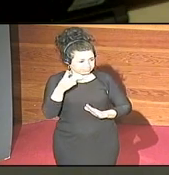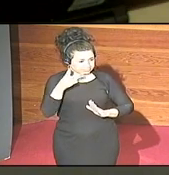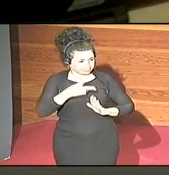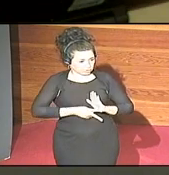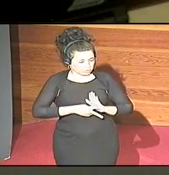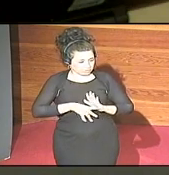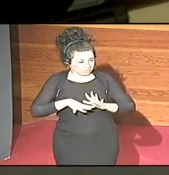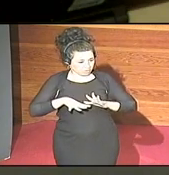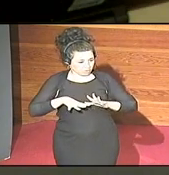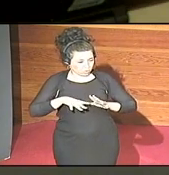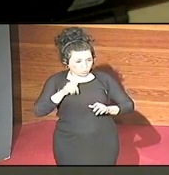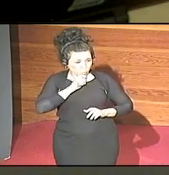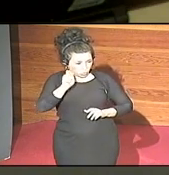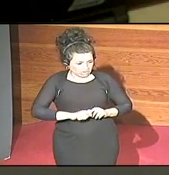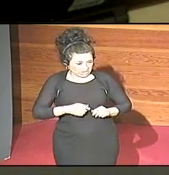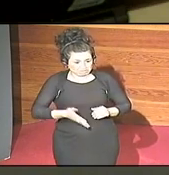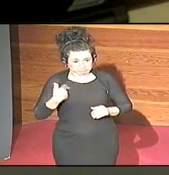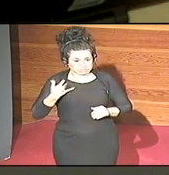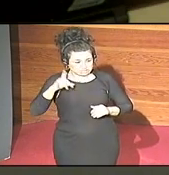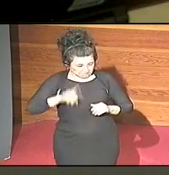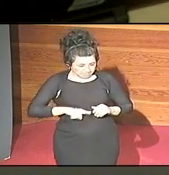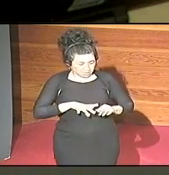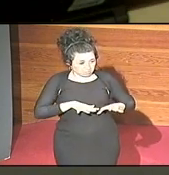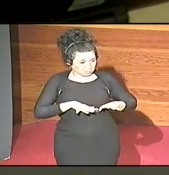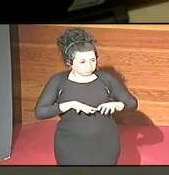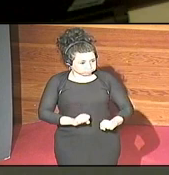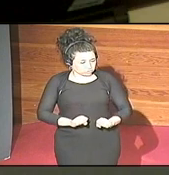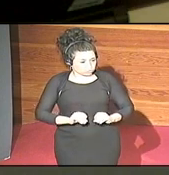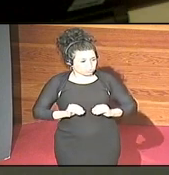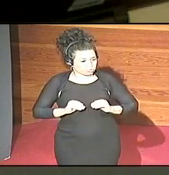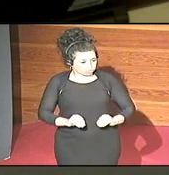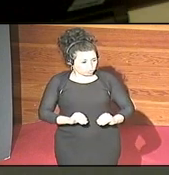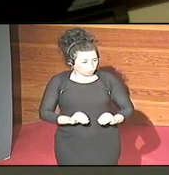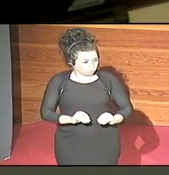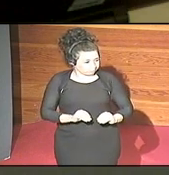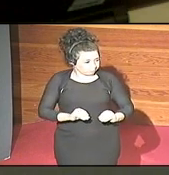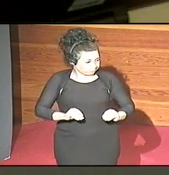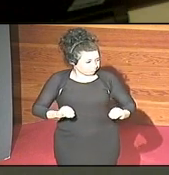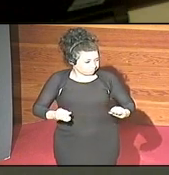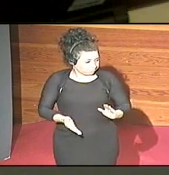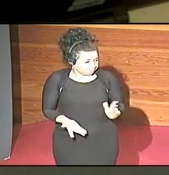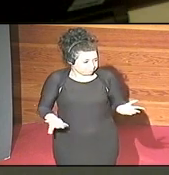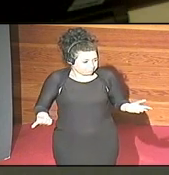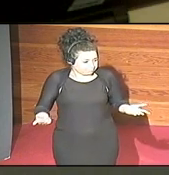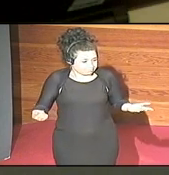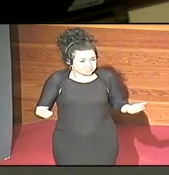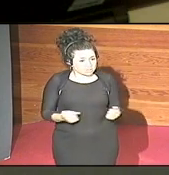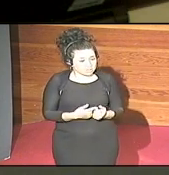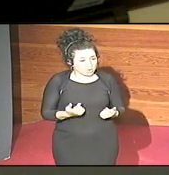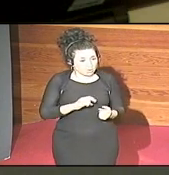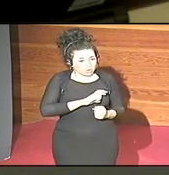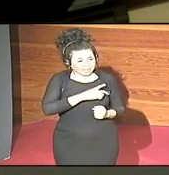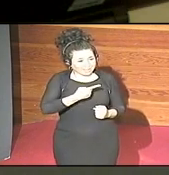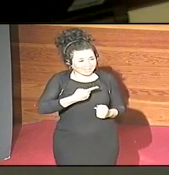este momento, sino anteriormente de Georgia, de Moldova, de otras